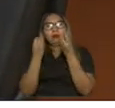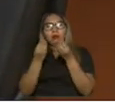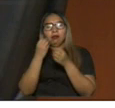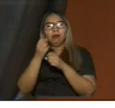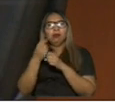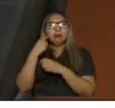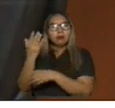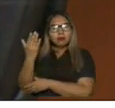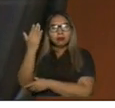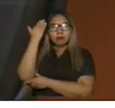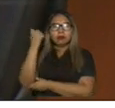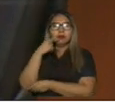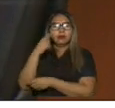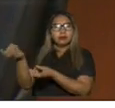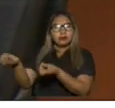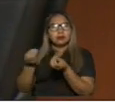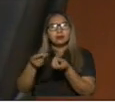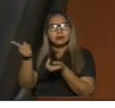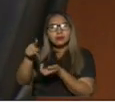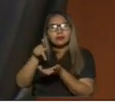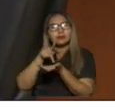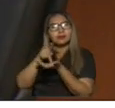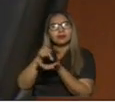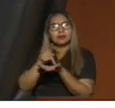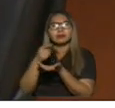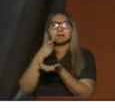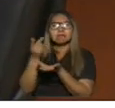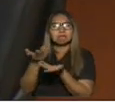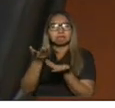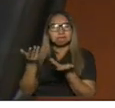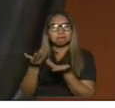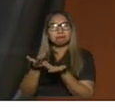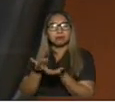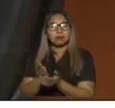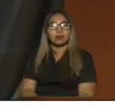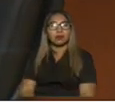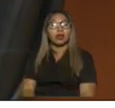cobrado. Y eso es fundamental que lo tengamos claro y lo tengamos